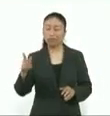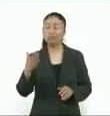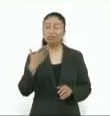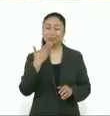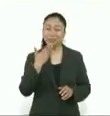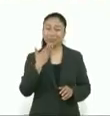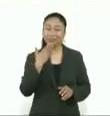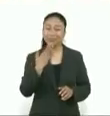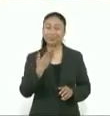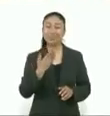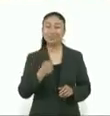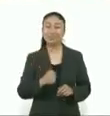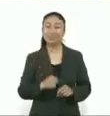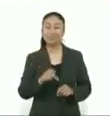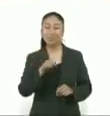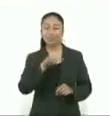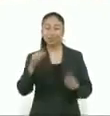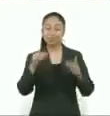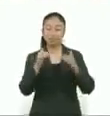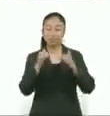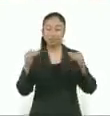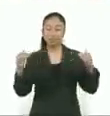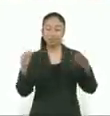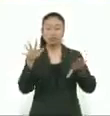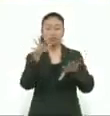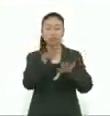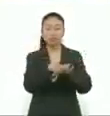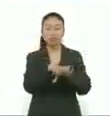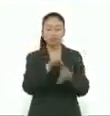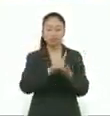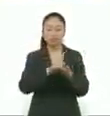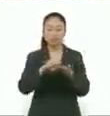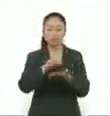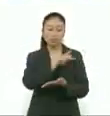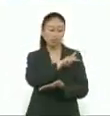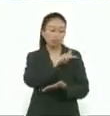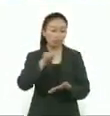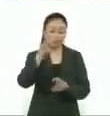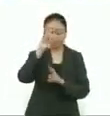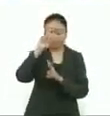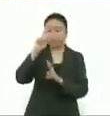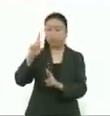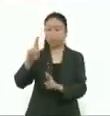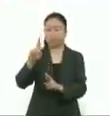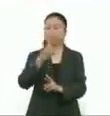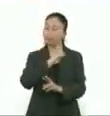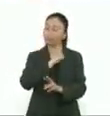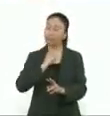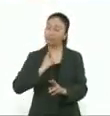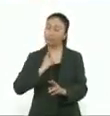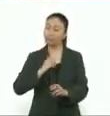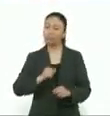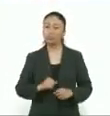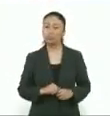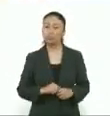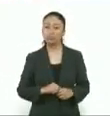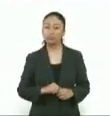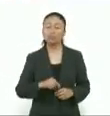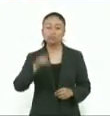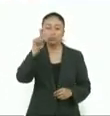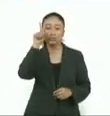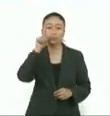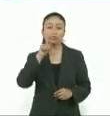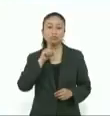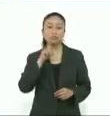que garantice la igualdad, la inclusión y los derechos de todas. Las mujeres aún